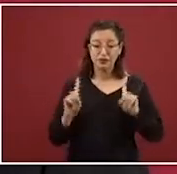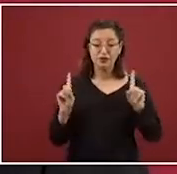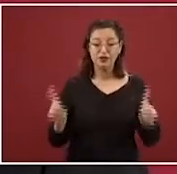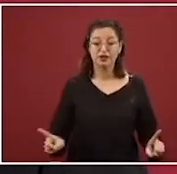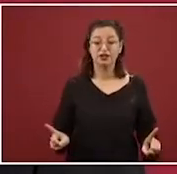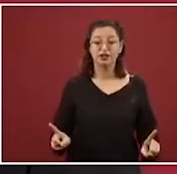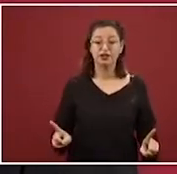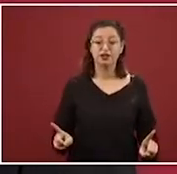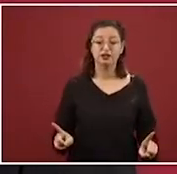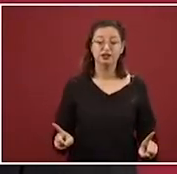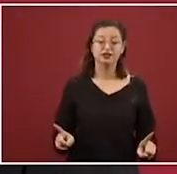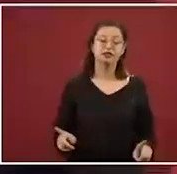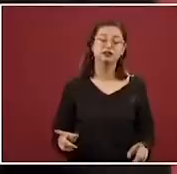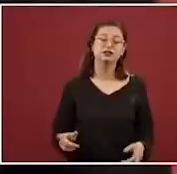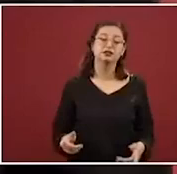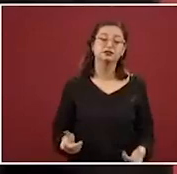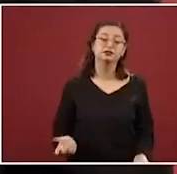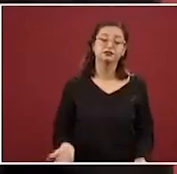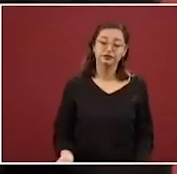Son los,